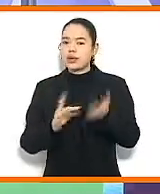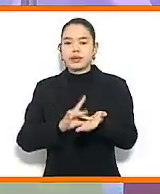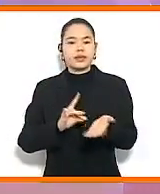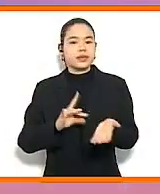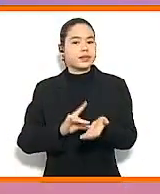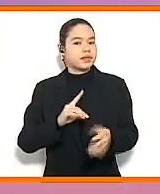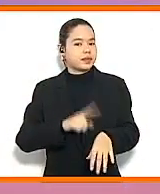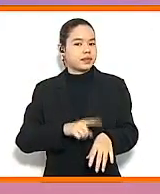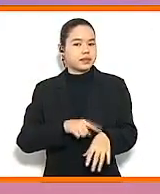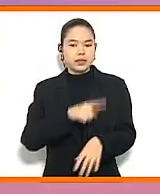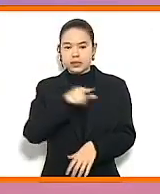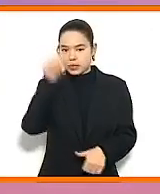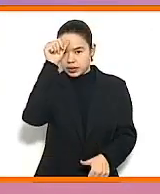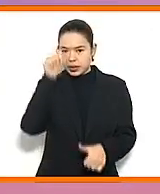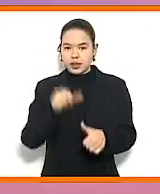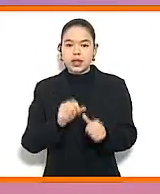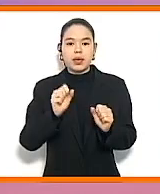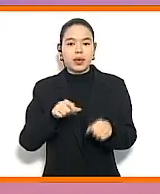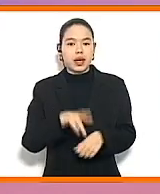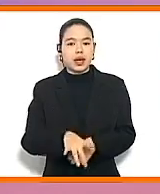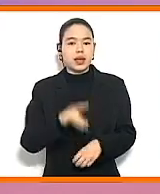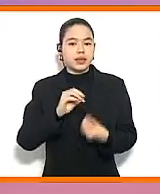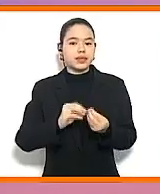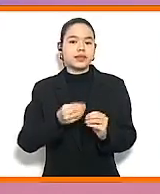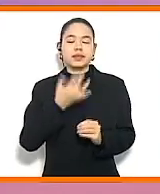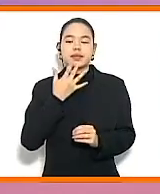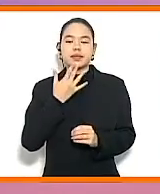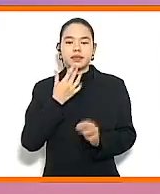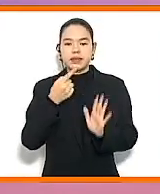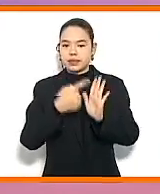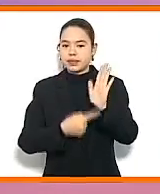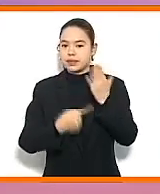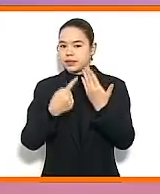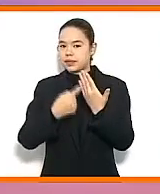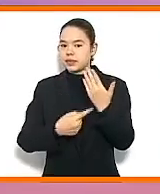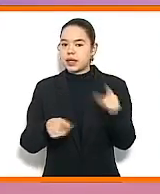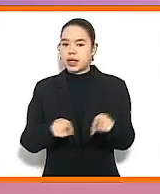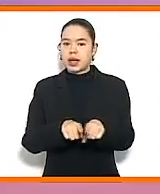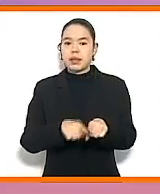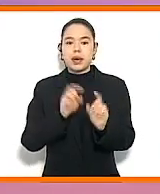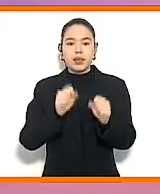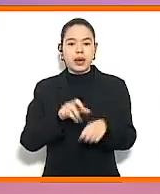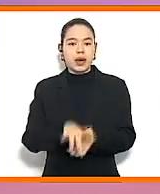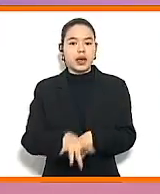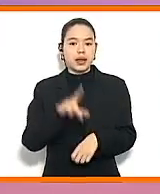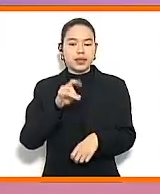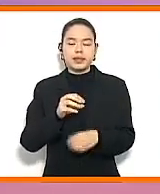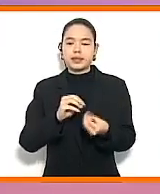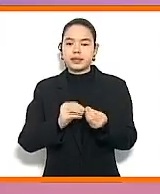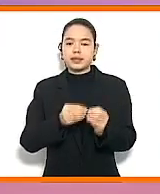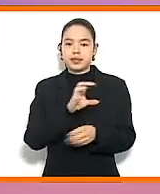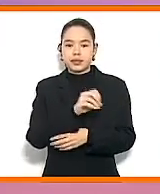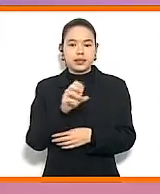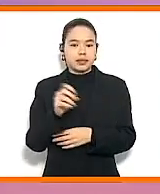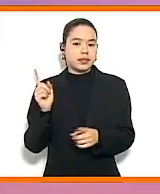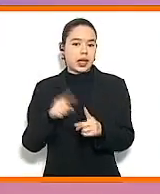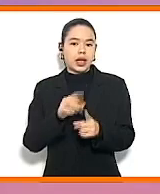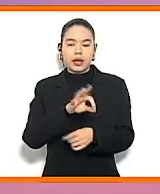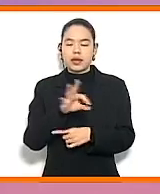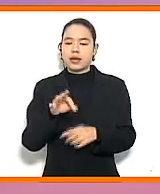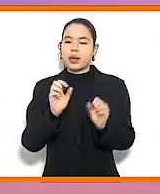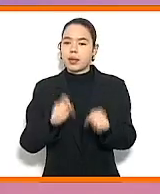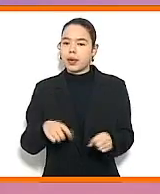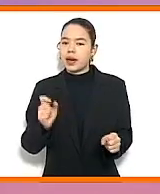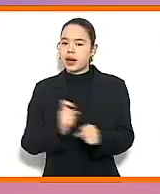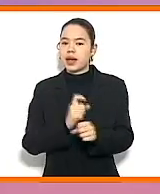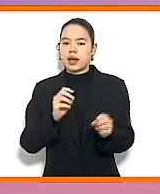para recordarte que puedes elegir tu número favorito al revés. Y es que puedes seleccionar tu número del 00 al 99. Si aciertas tu número en